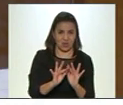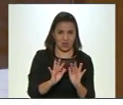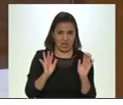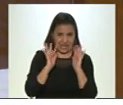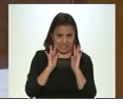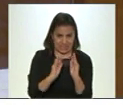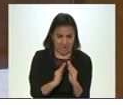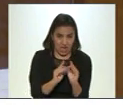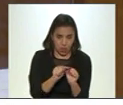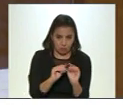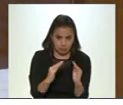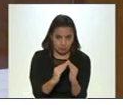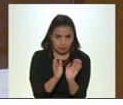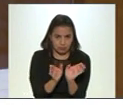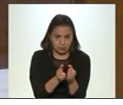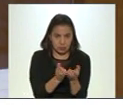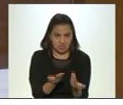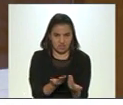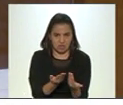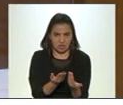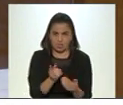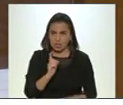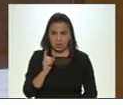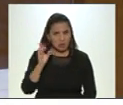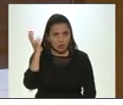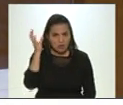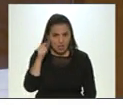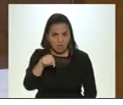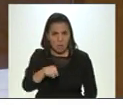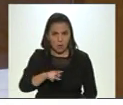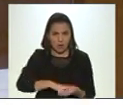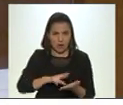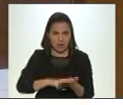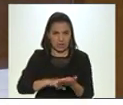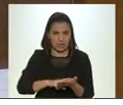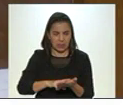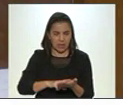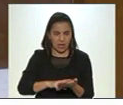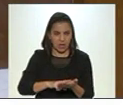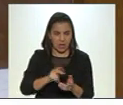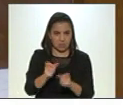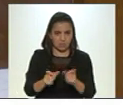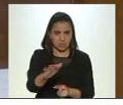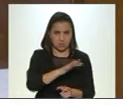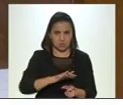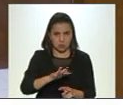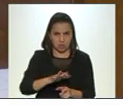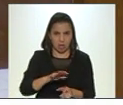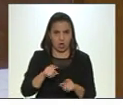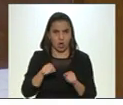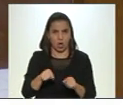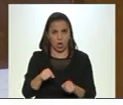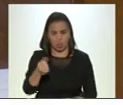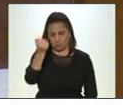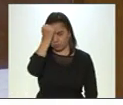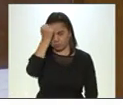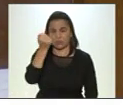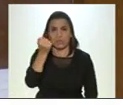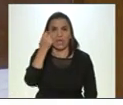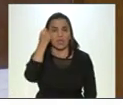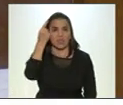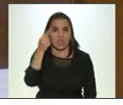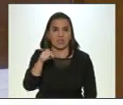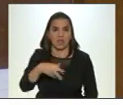cuenta de esa realidad social? ¿O tuvimos que darnos un golpe en la cabeza para darnos cuenta de que existen estos problemas entre nuestras propias